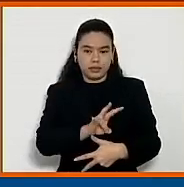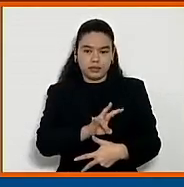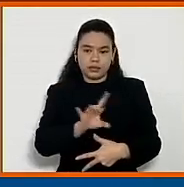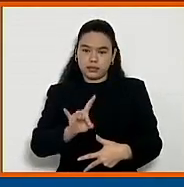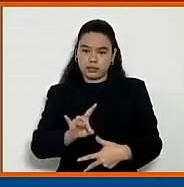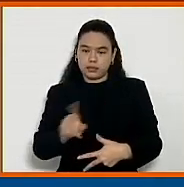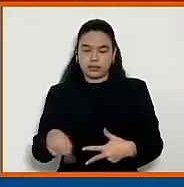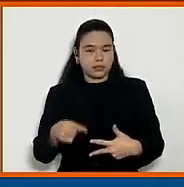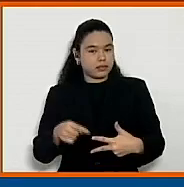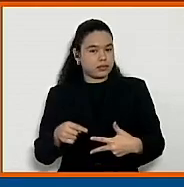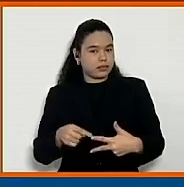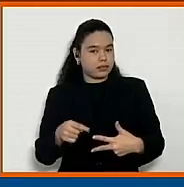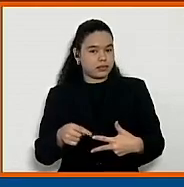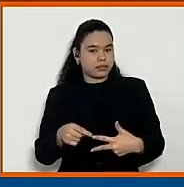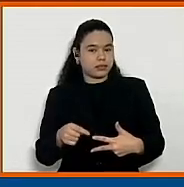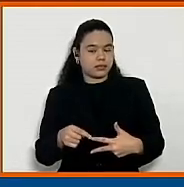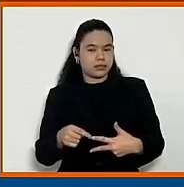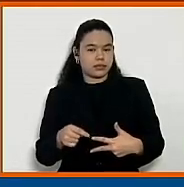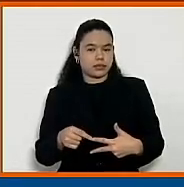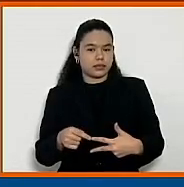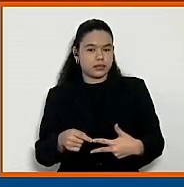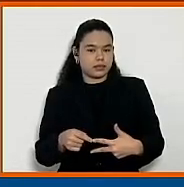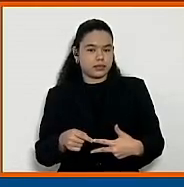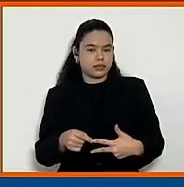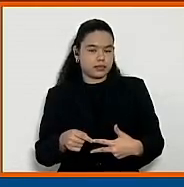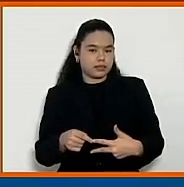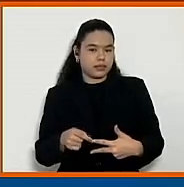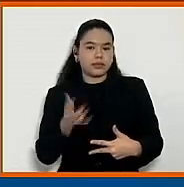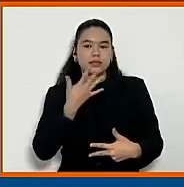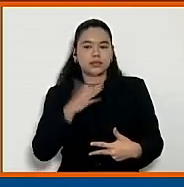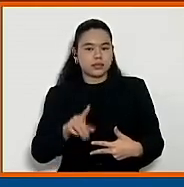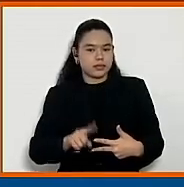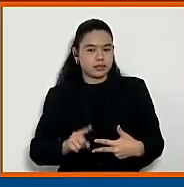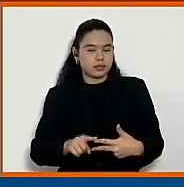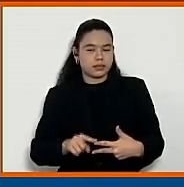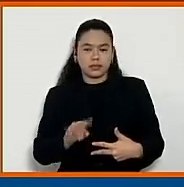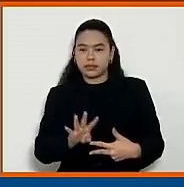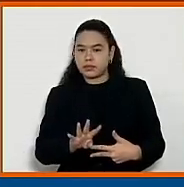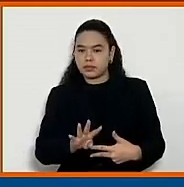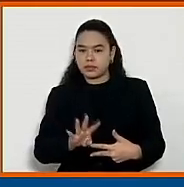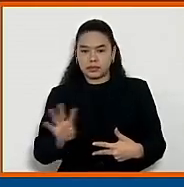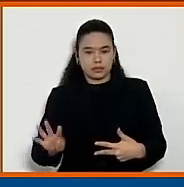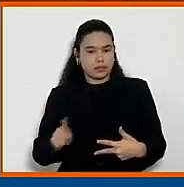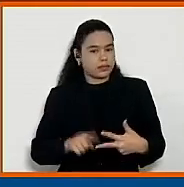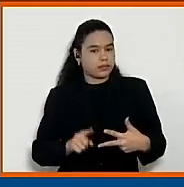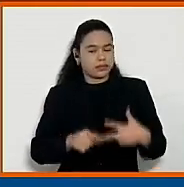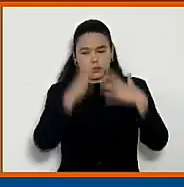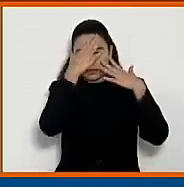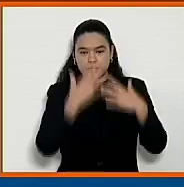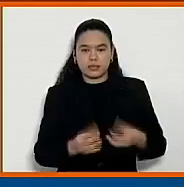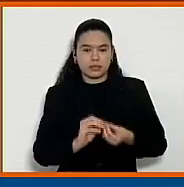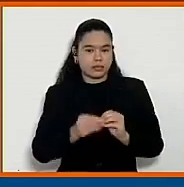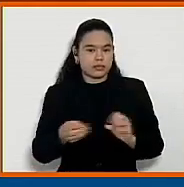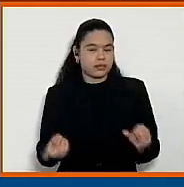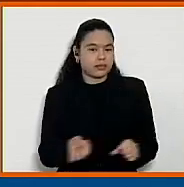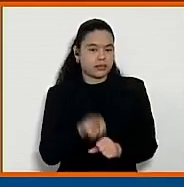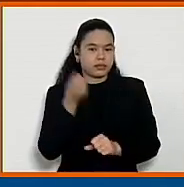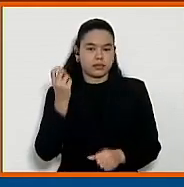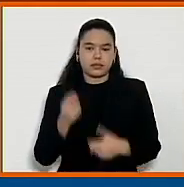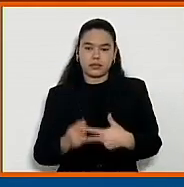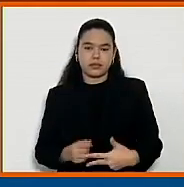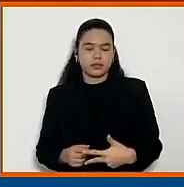78, segundo número seleccionado. Suerte. 44, tercer y decimo número afortunado